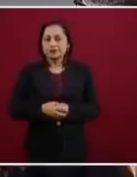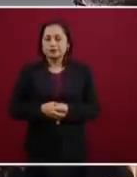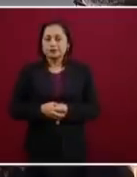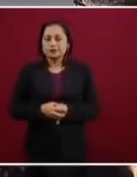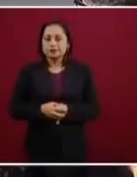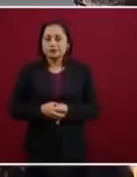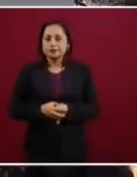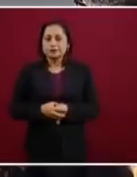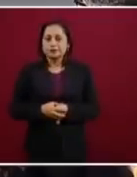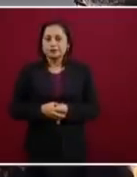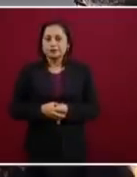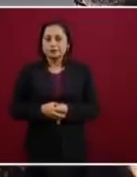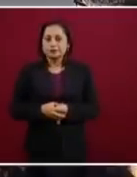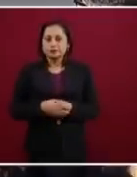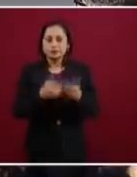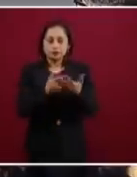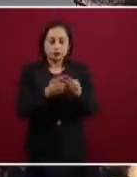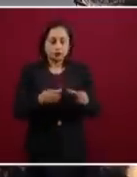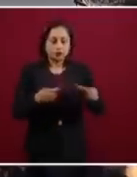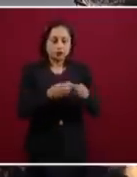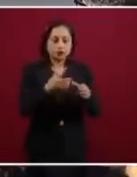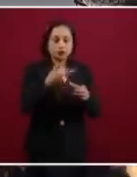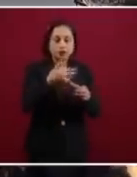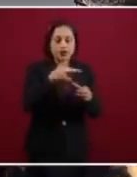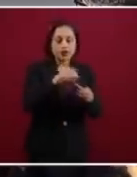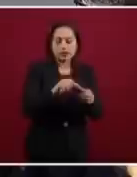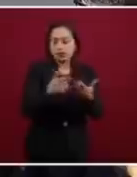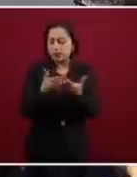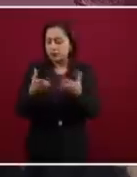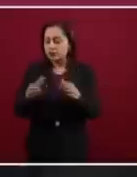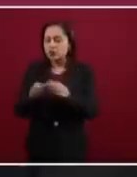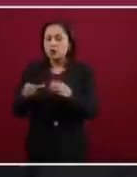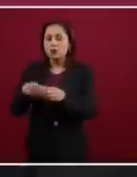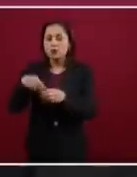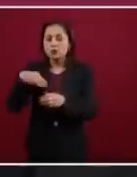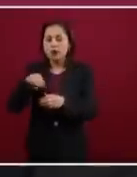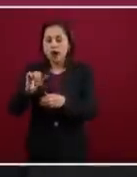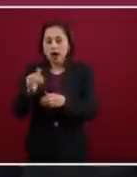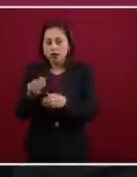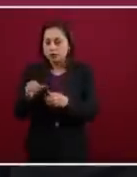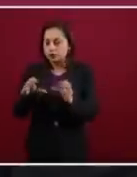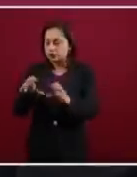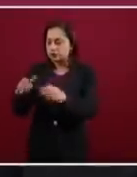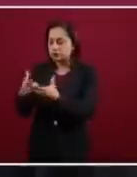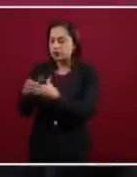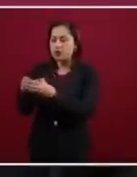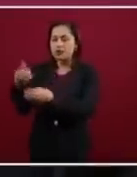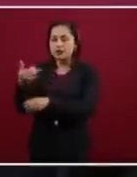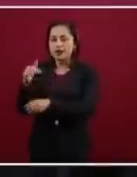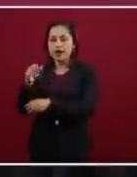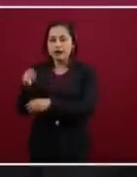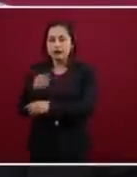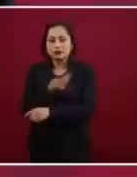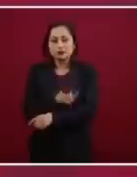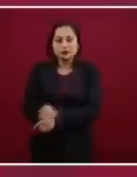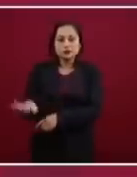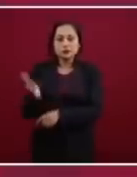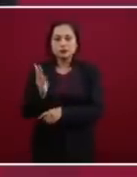de guarijíos o de mayo o de yaquis como